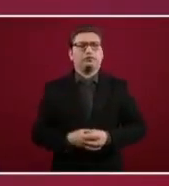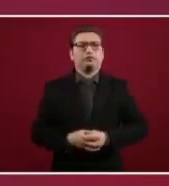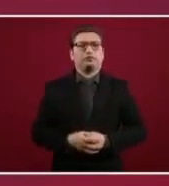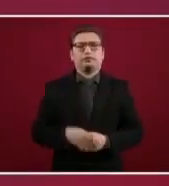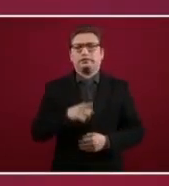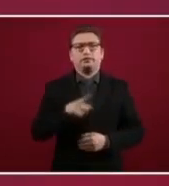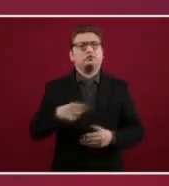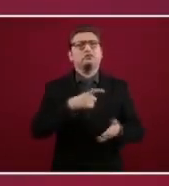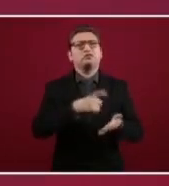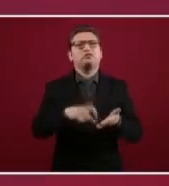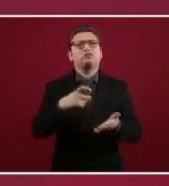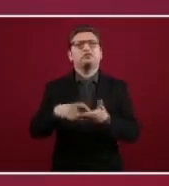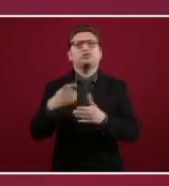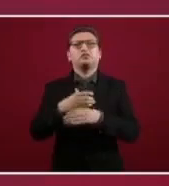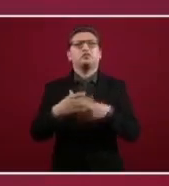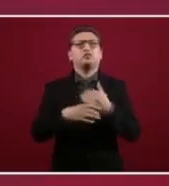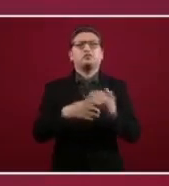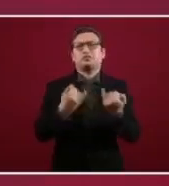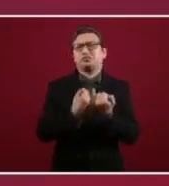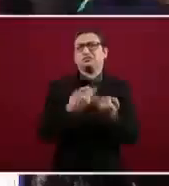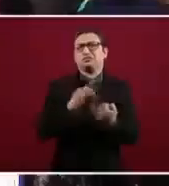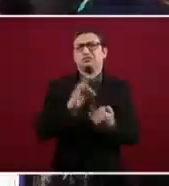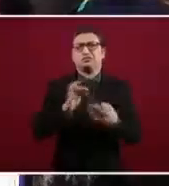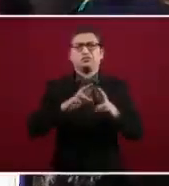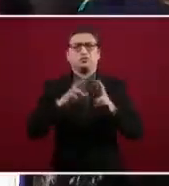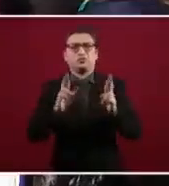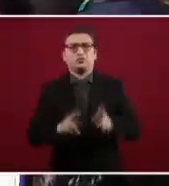adquirir un aparato electrodoméstico